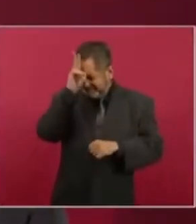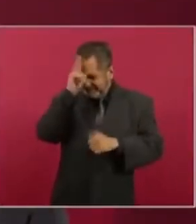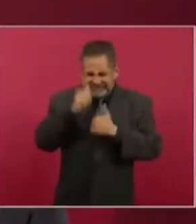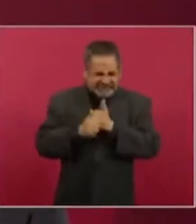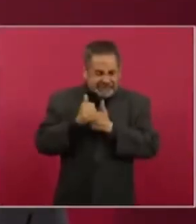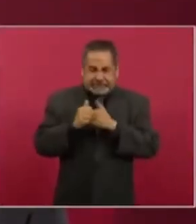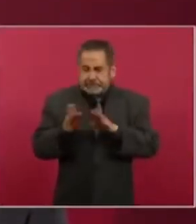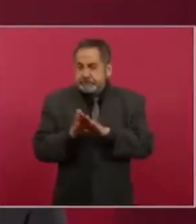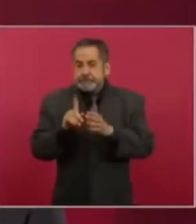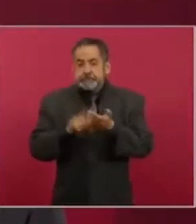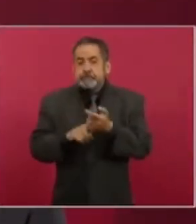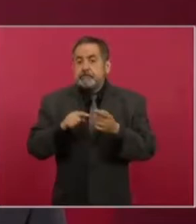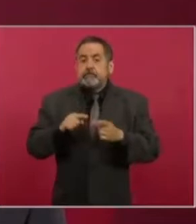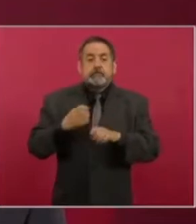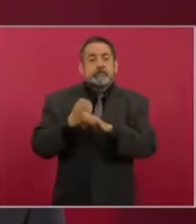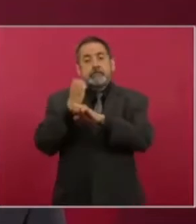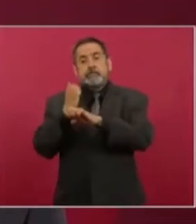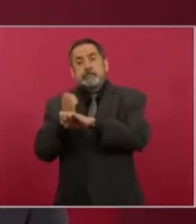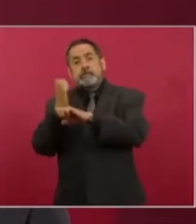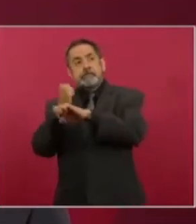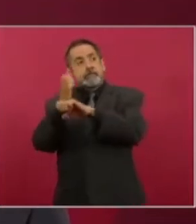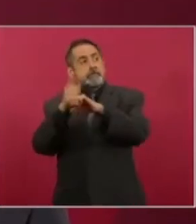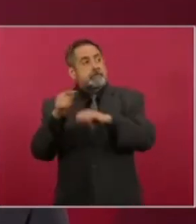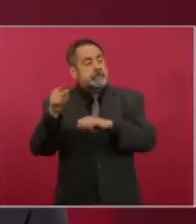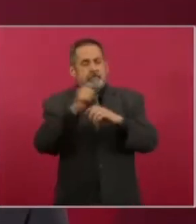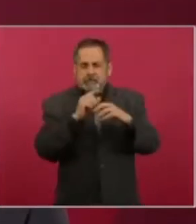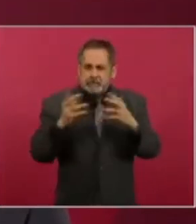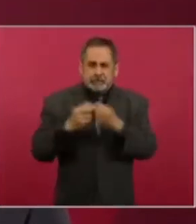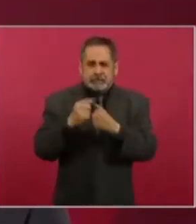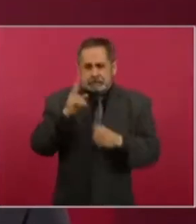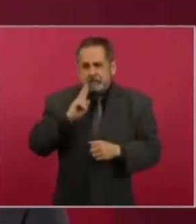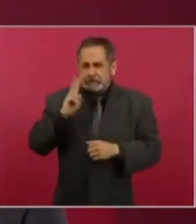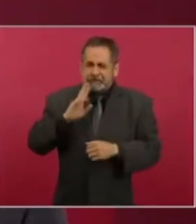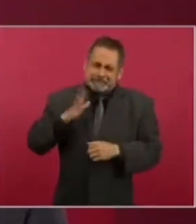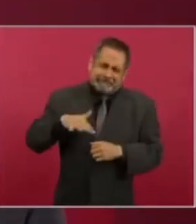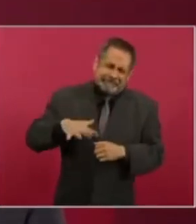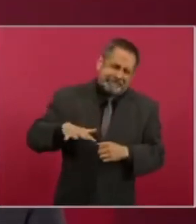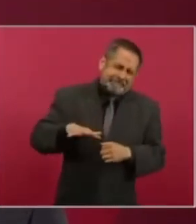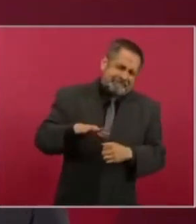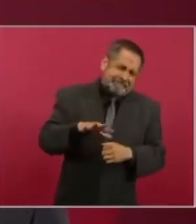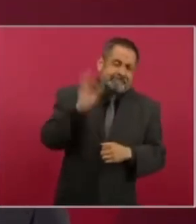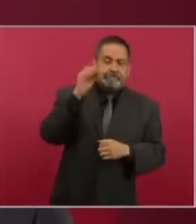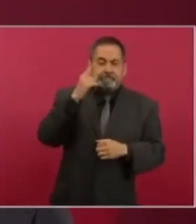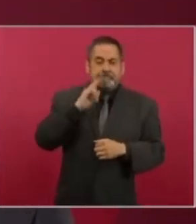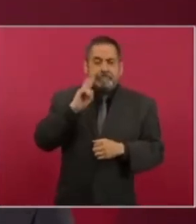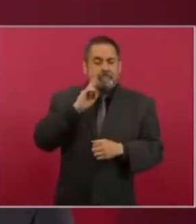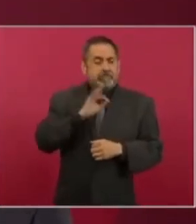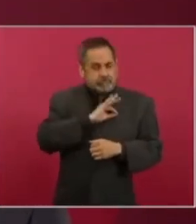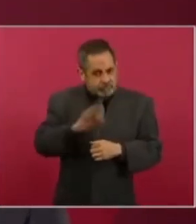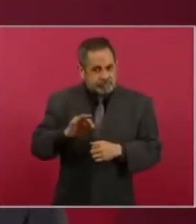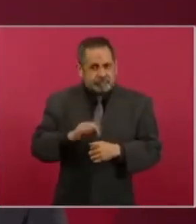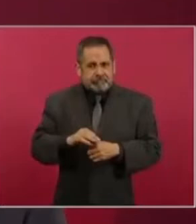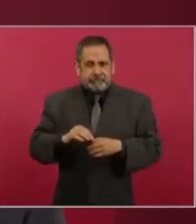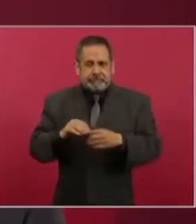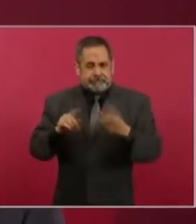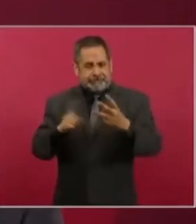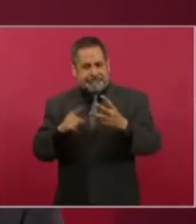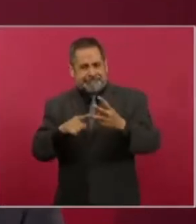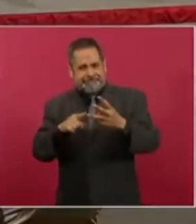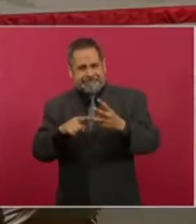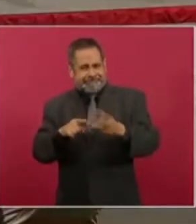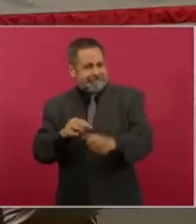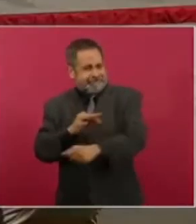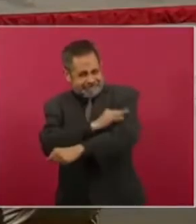con la cooperación de las entidades federativas para lograr que esa brecha que hay todavía de refuerzos en